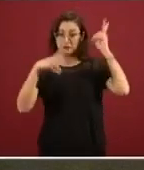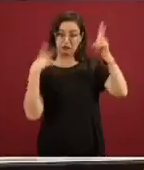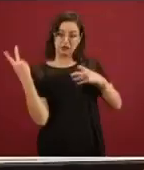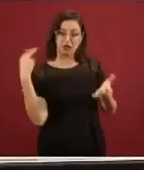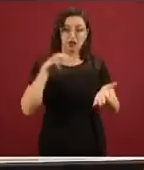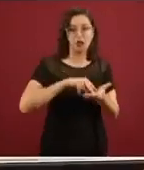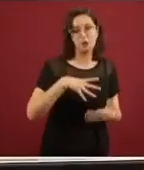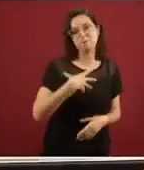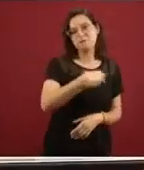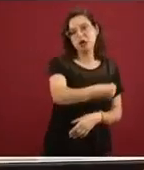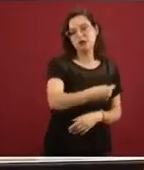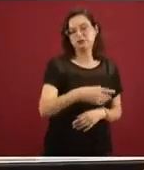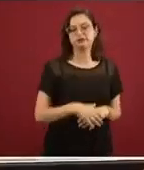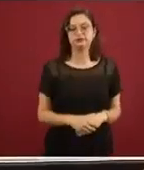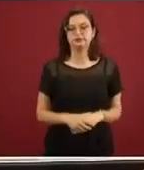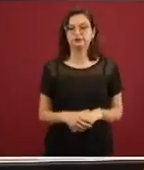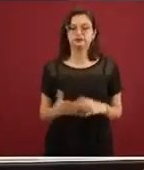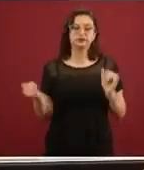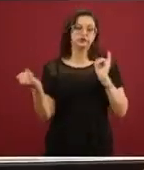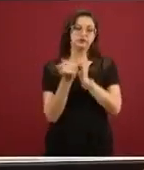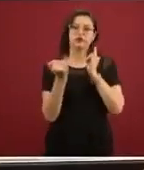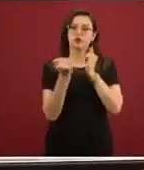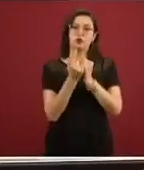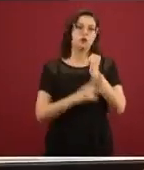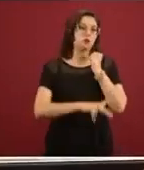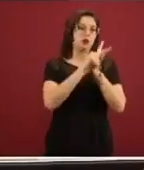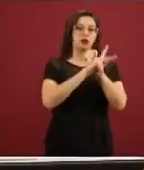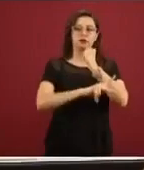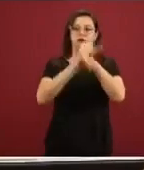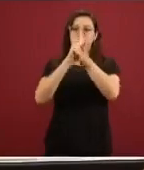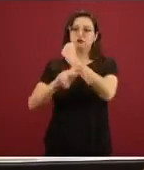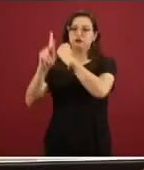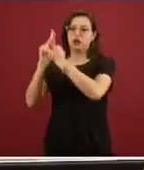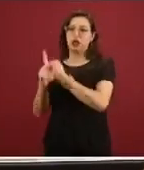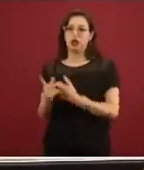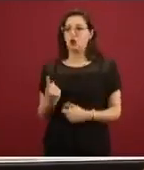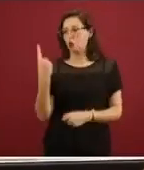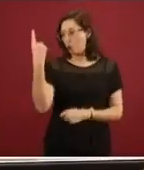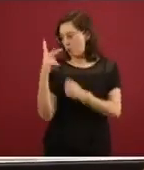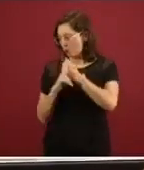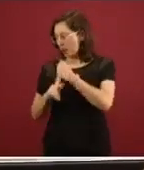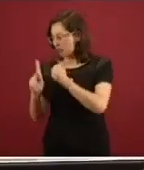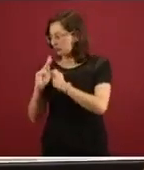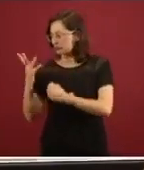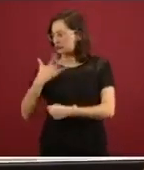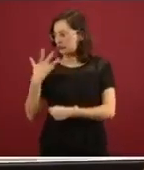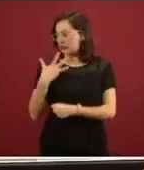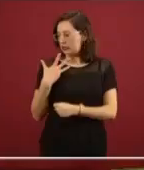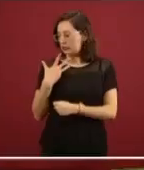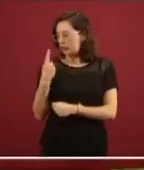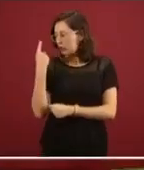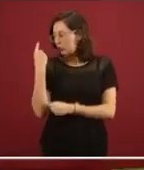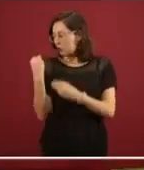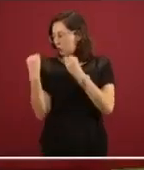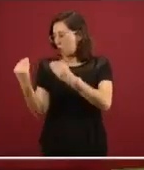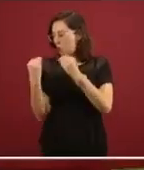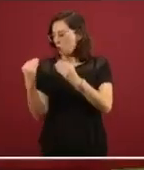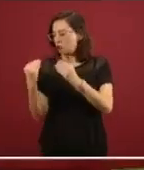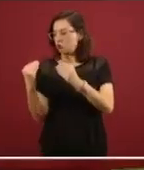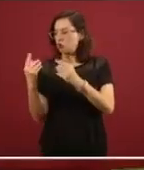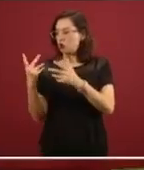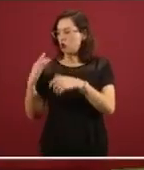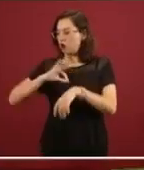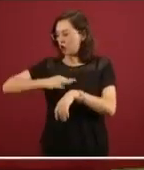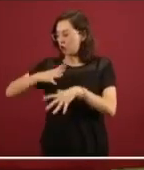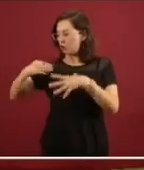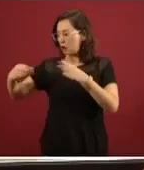es análogo a cuando la epidemia se empezó a presentar en los países. ¿Por qué hay un país que está en medio de otros con transmisión y